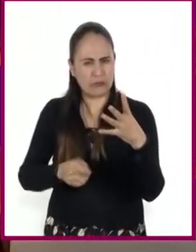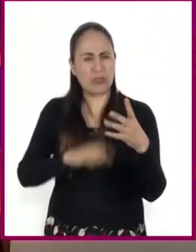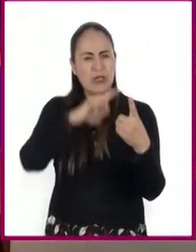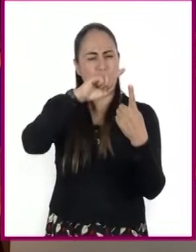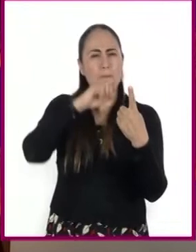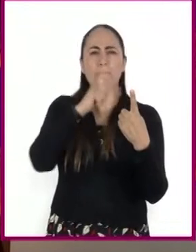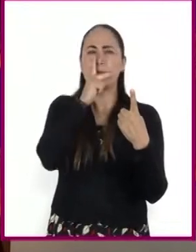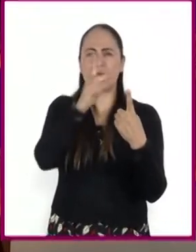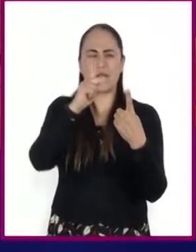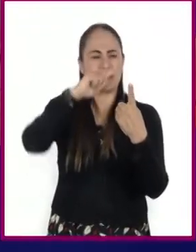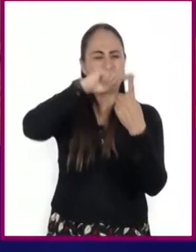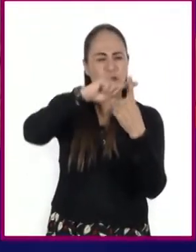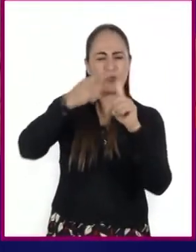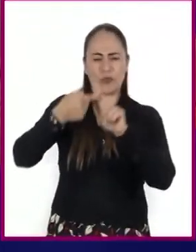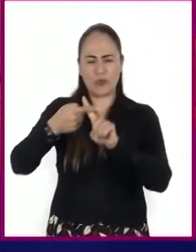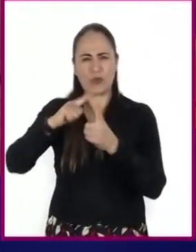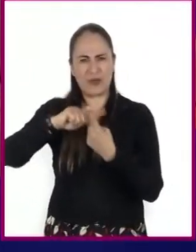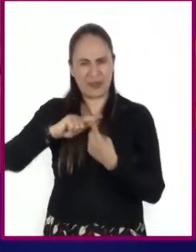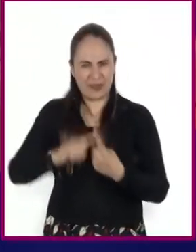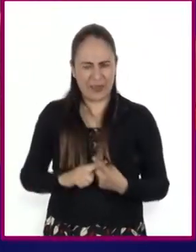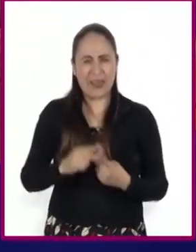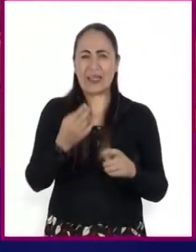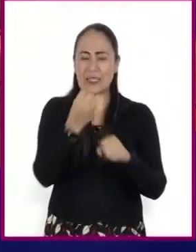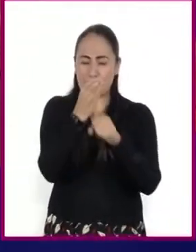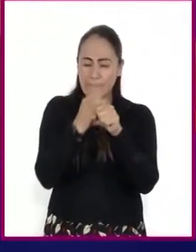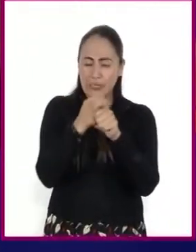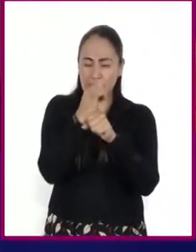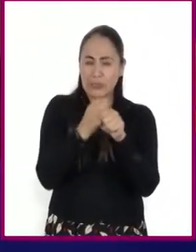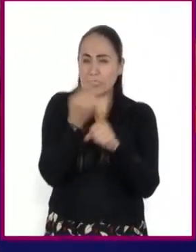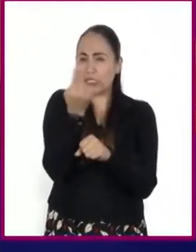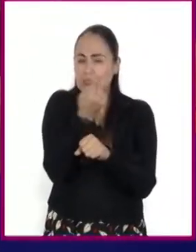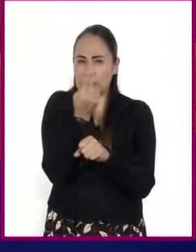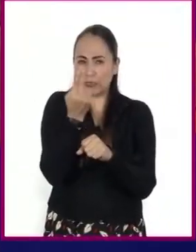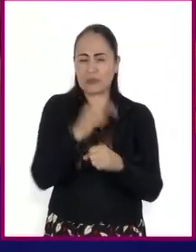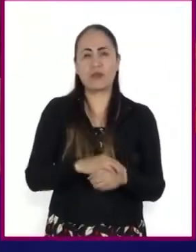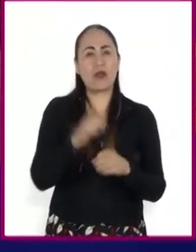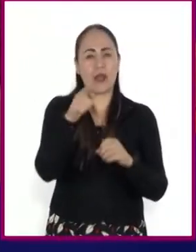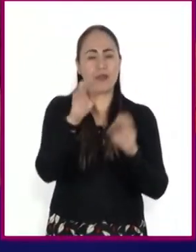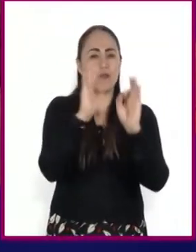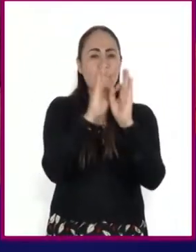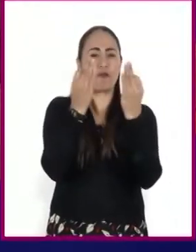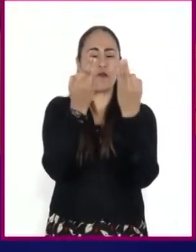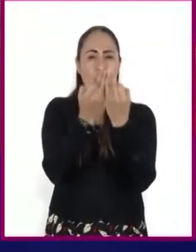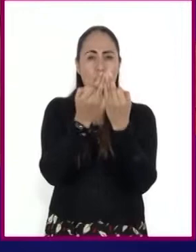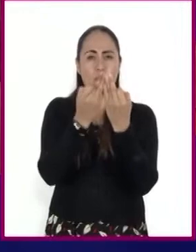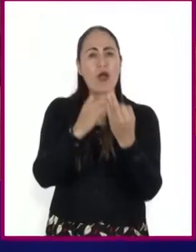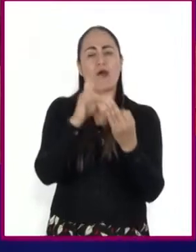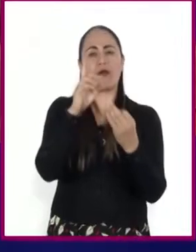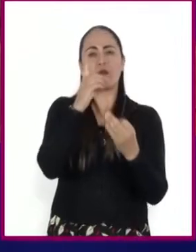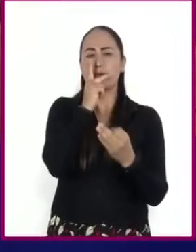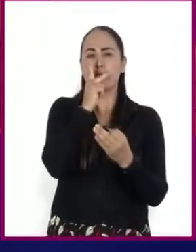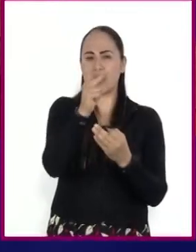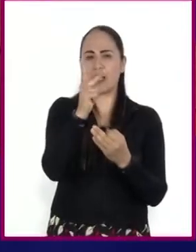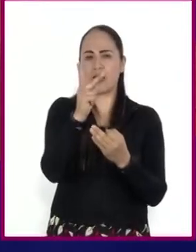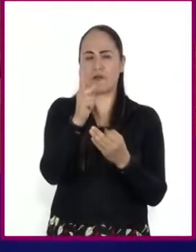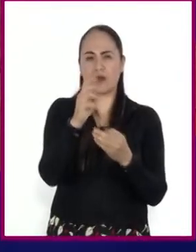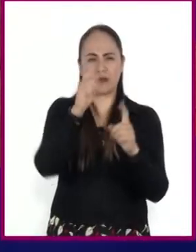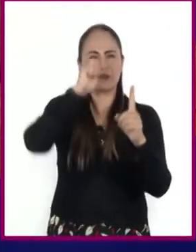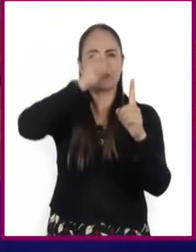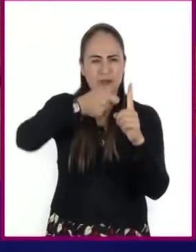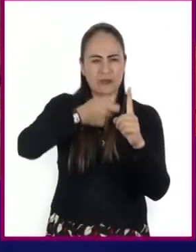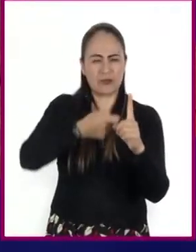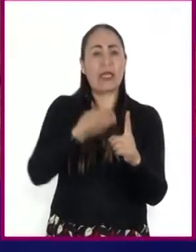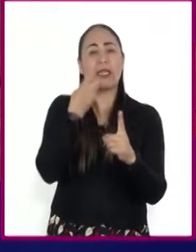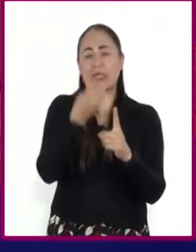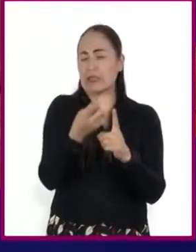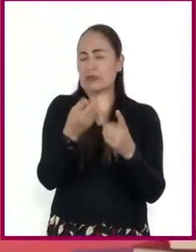una investigación y tengamos en cuenta que la estructura o formato de esa definición debe ser lo más clara que